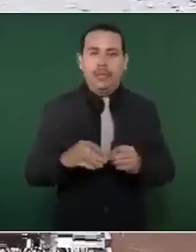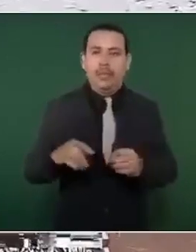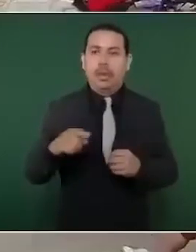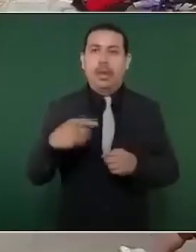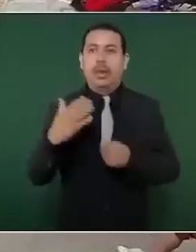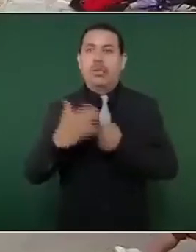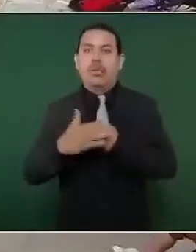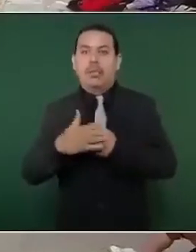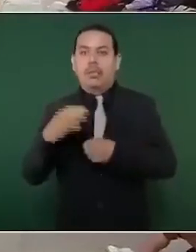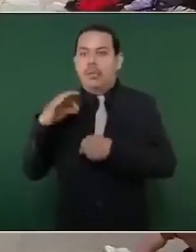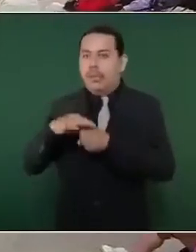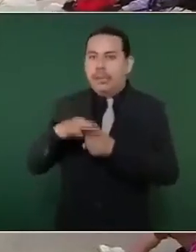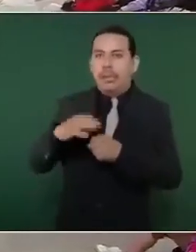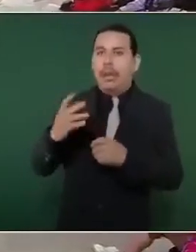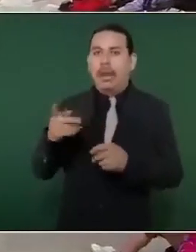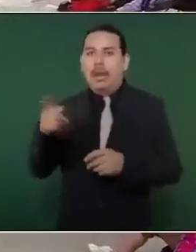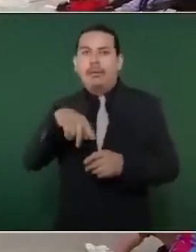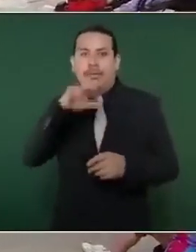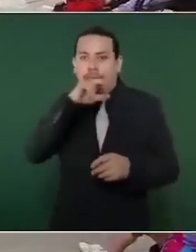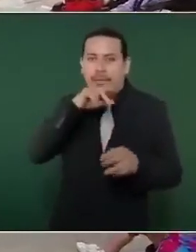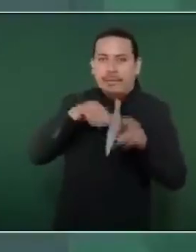electoral.